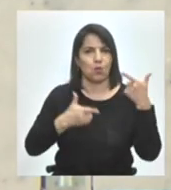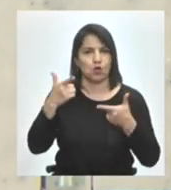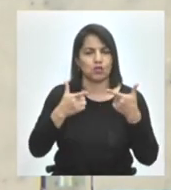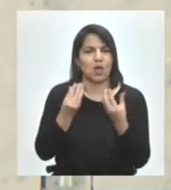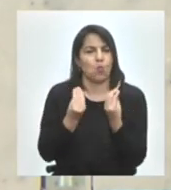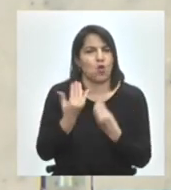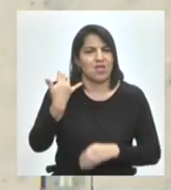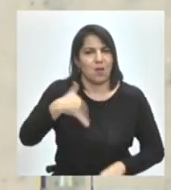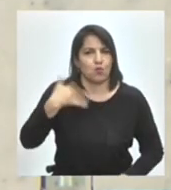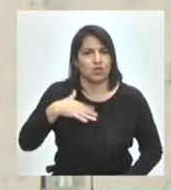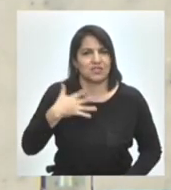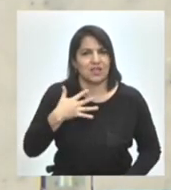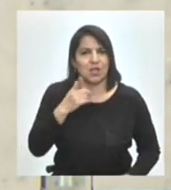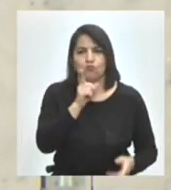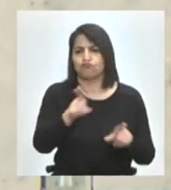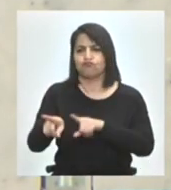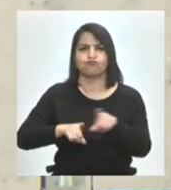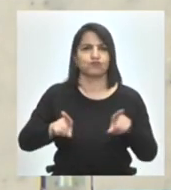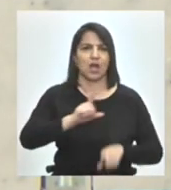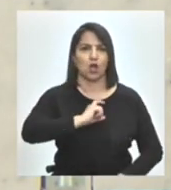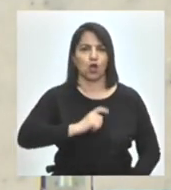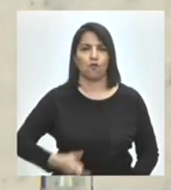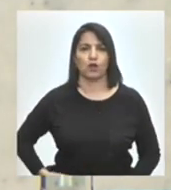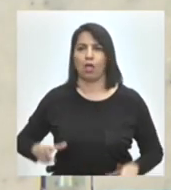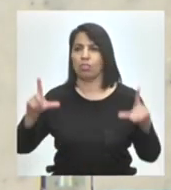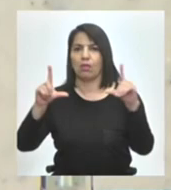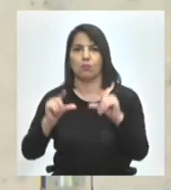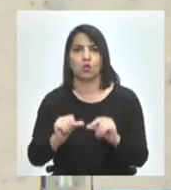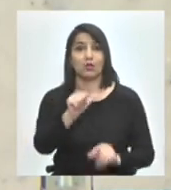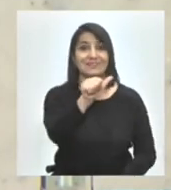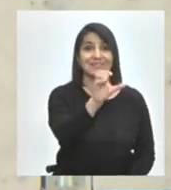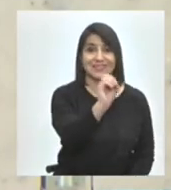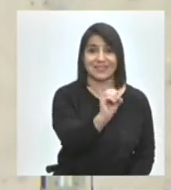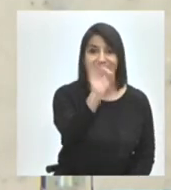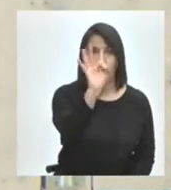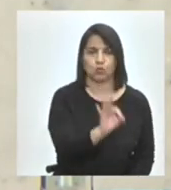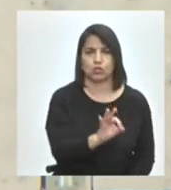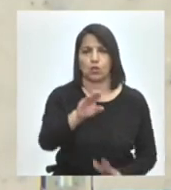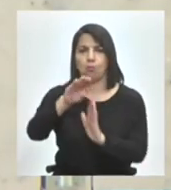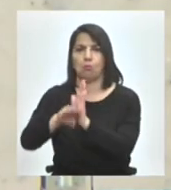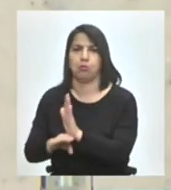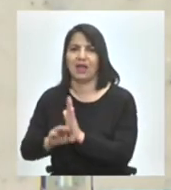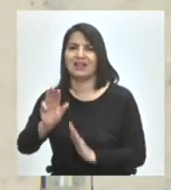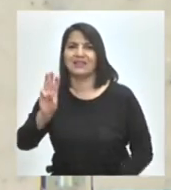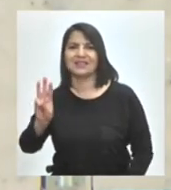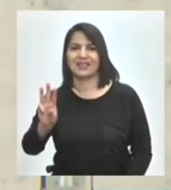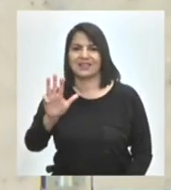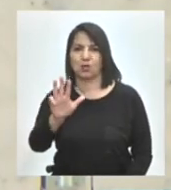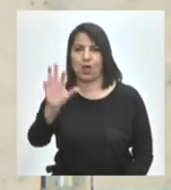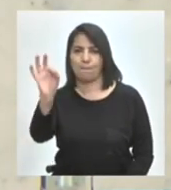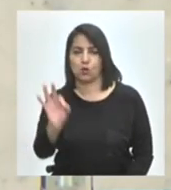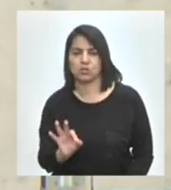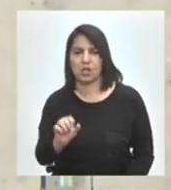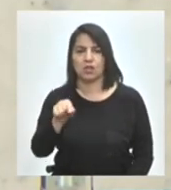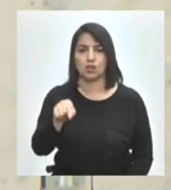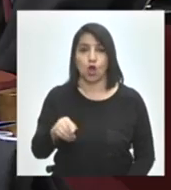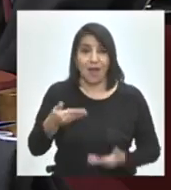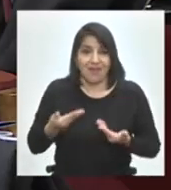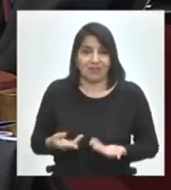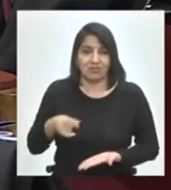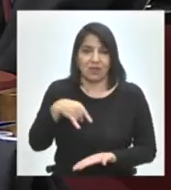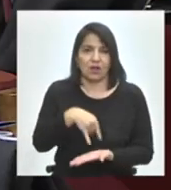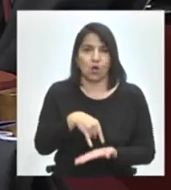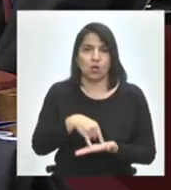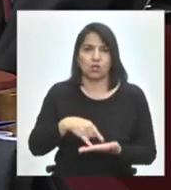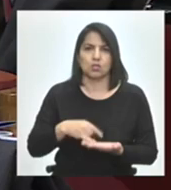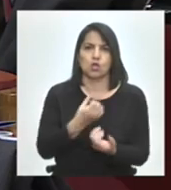indispensables para gobernar disminuyó desde un 60 hasta un 39%, una cifra que este Congreso